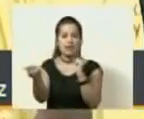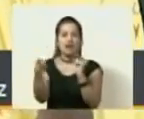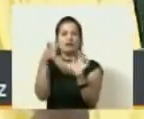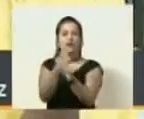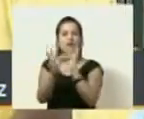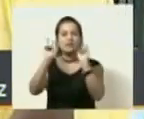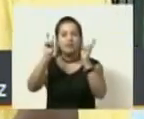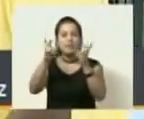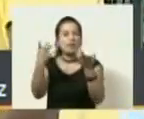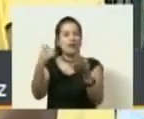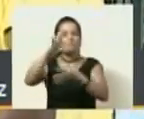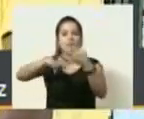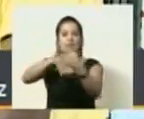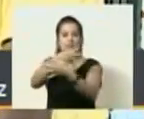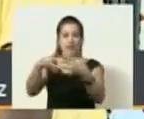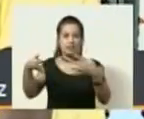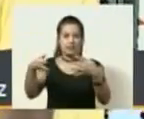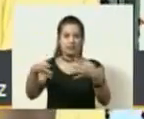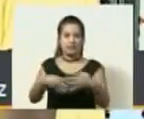de matemáticas.